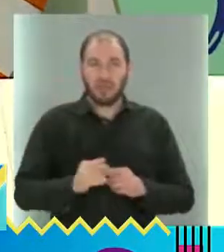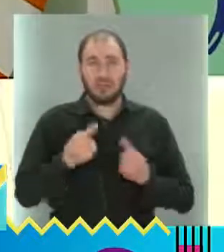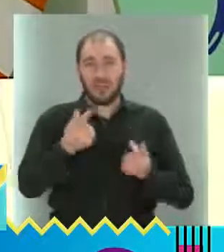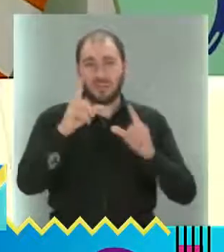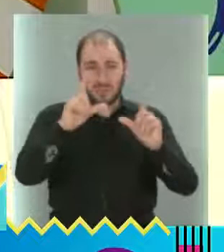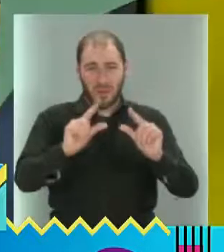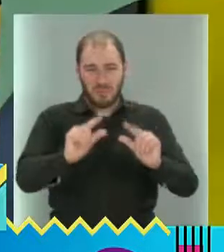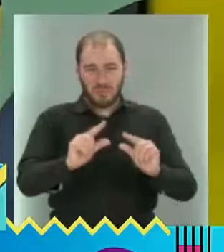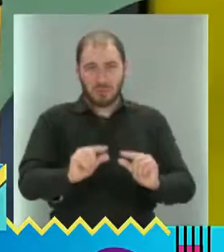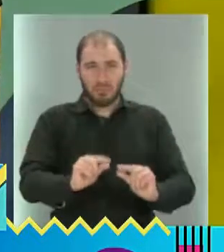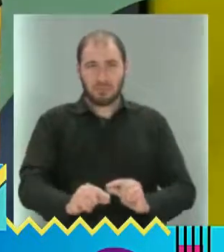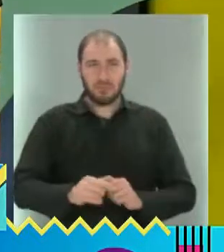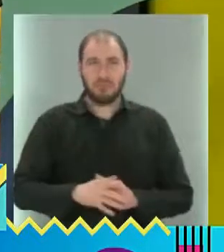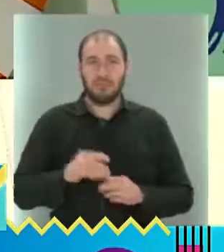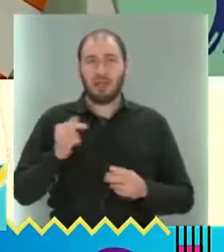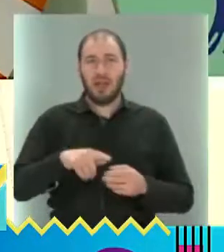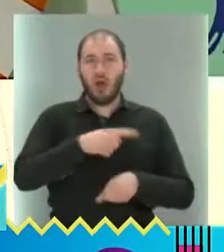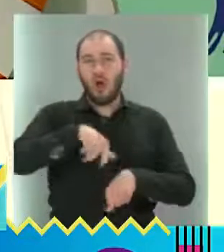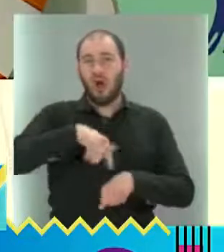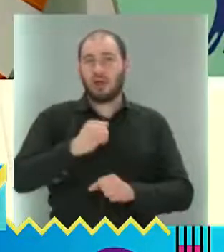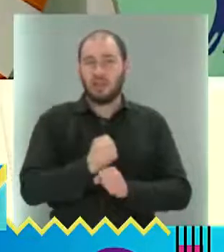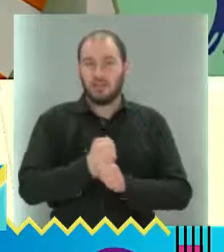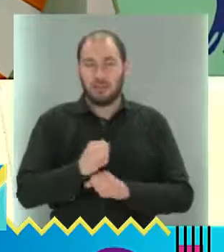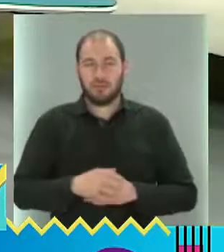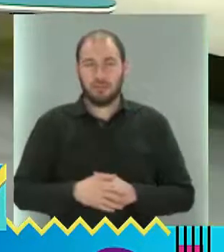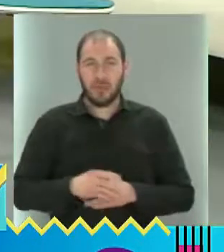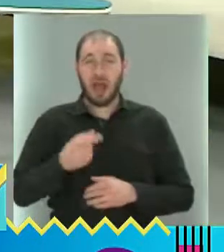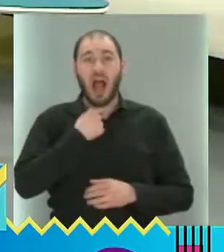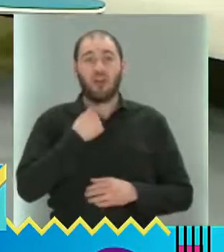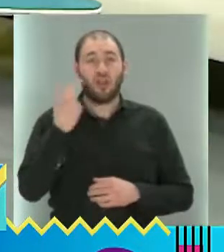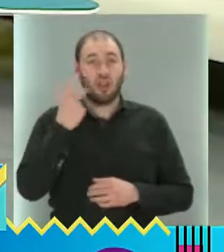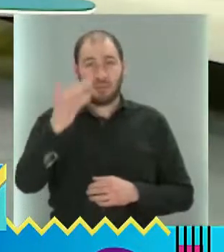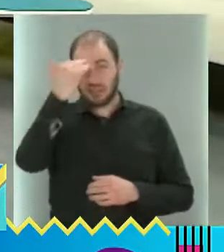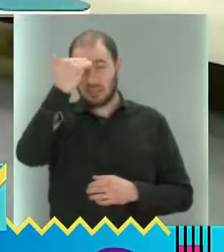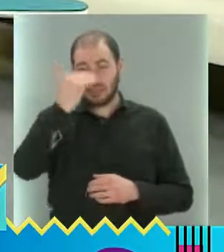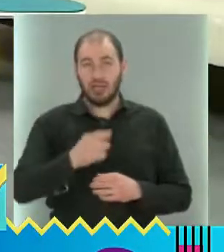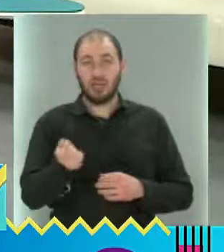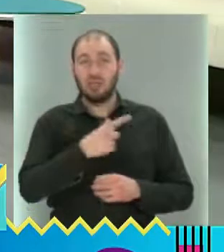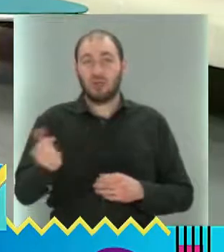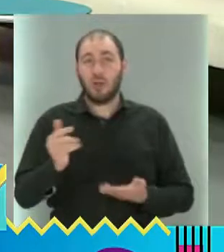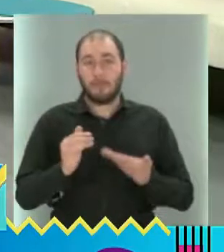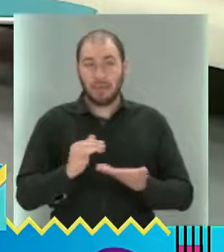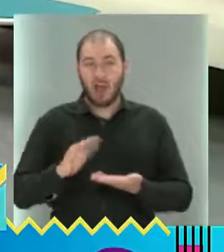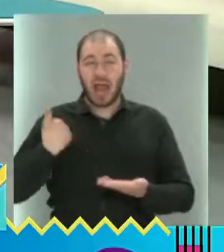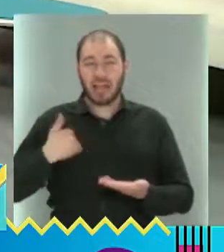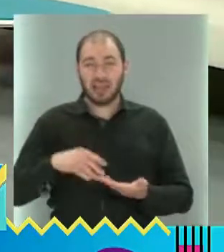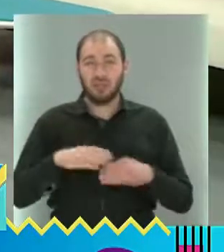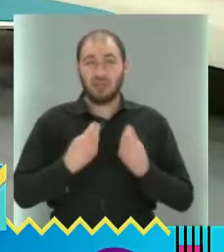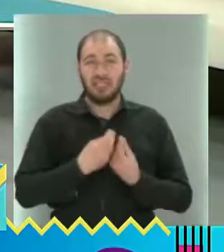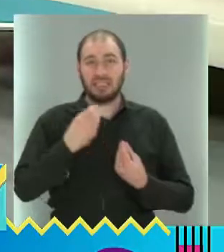comprar menos con sus horas de trabajo. En agosto del 2015, el salario mínimo de los argentinos era